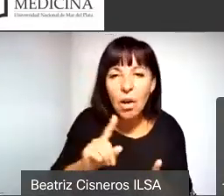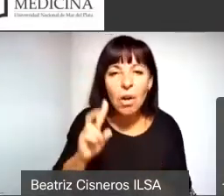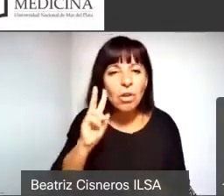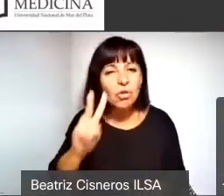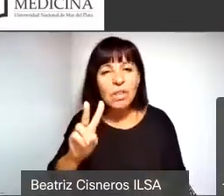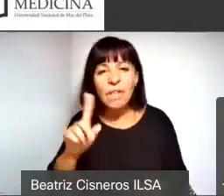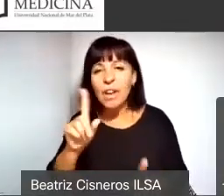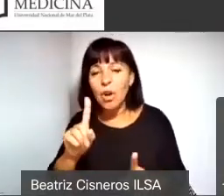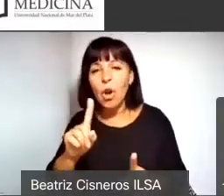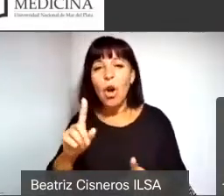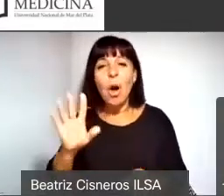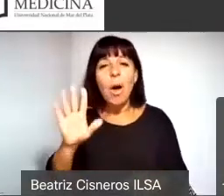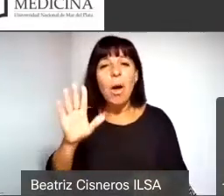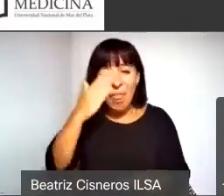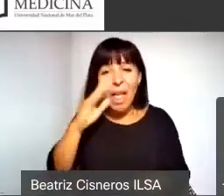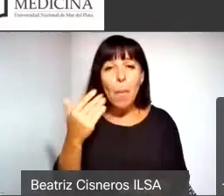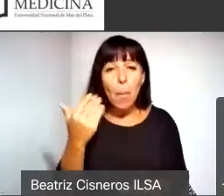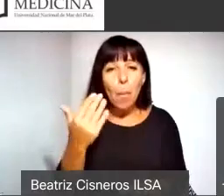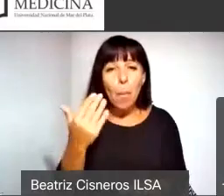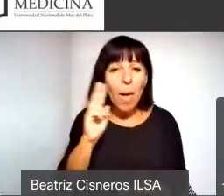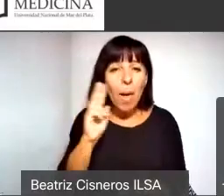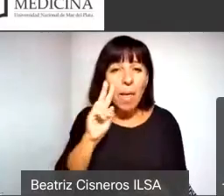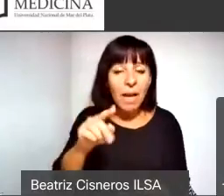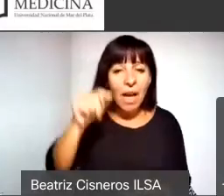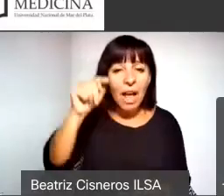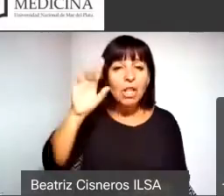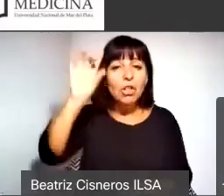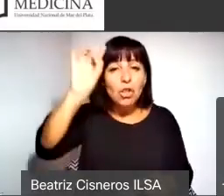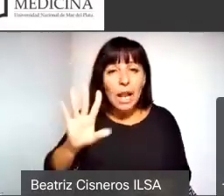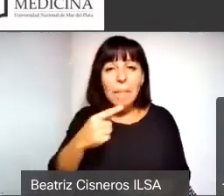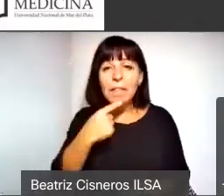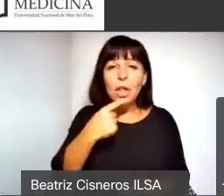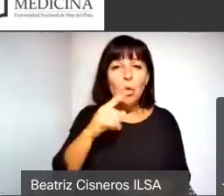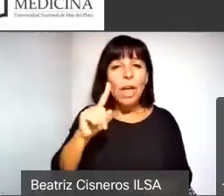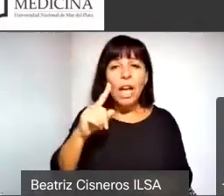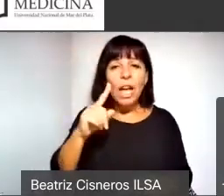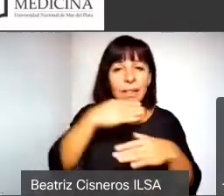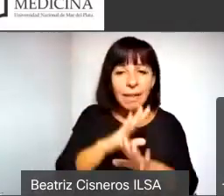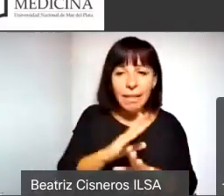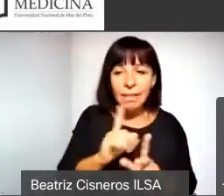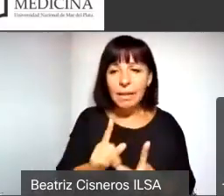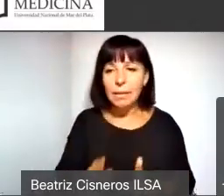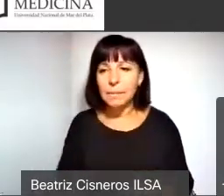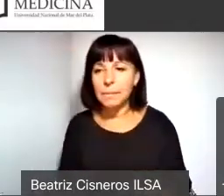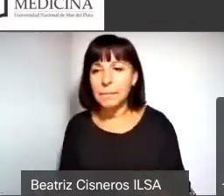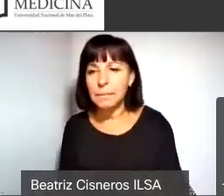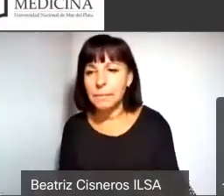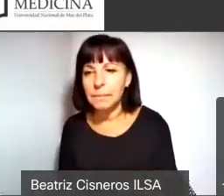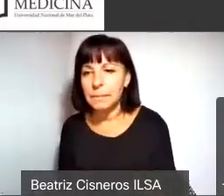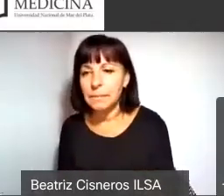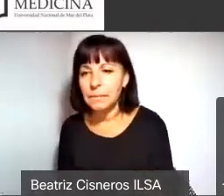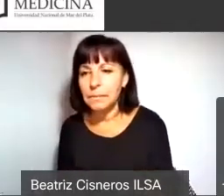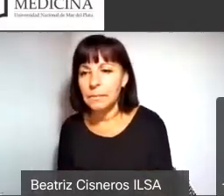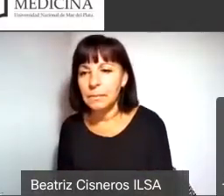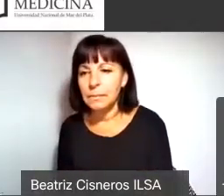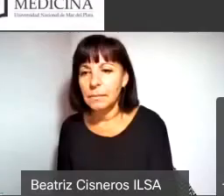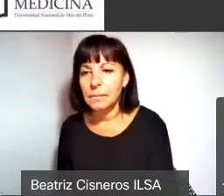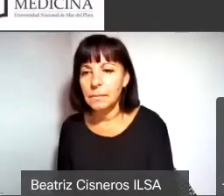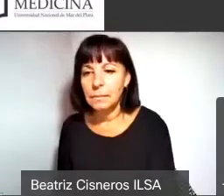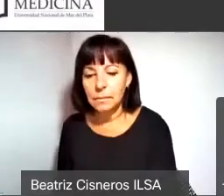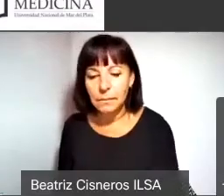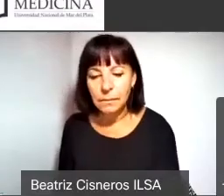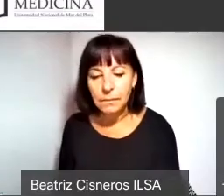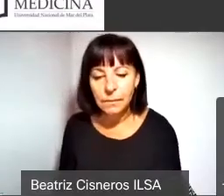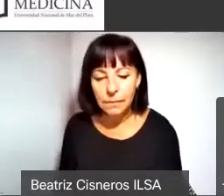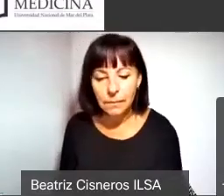van a tener la oportunidad de volver a ver esta clase. Bueno, Sí, pasamos creo a... que sí, la que siempre queda es si el